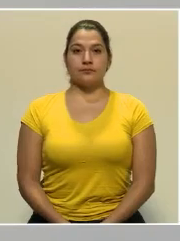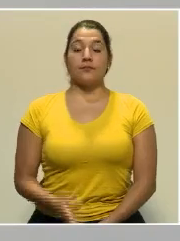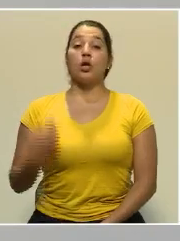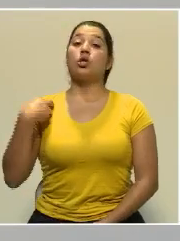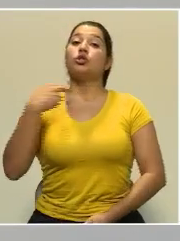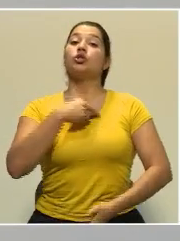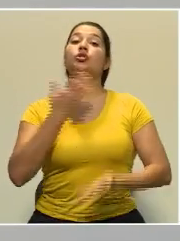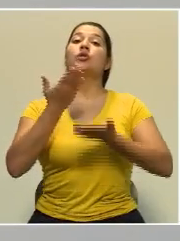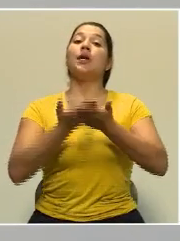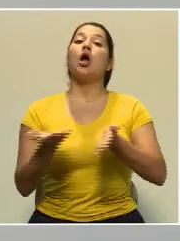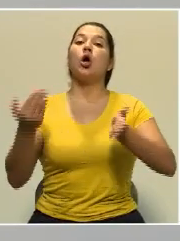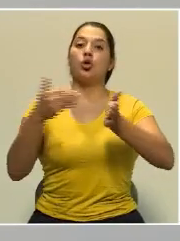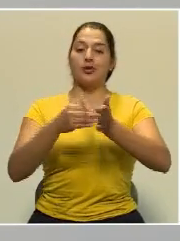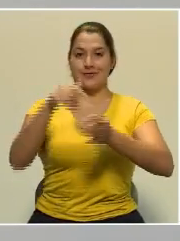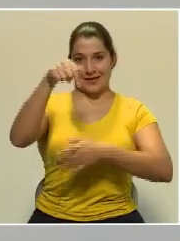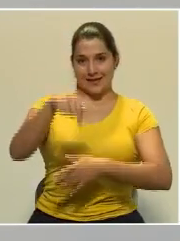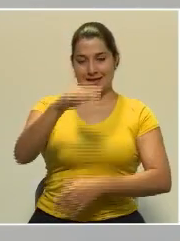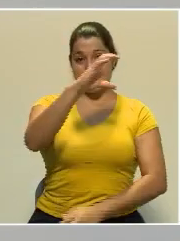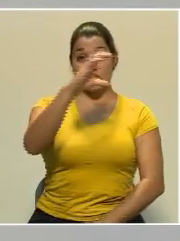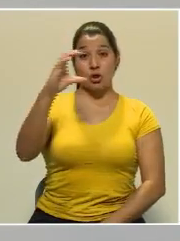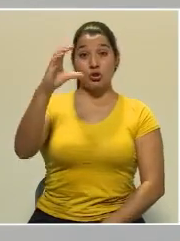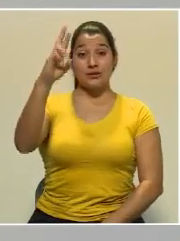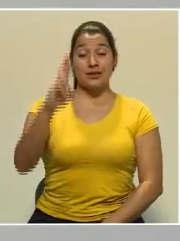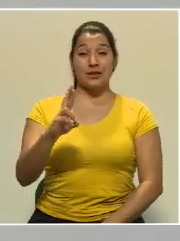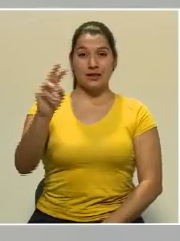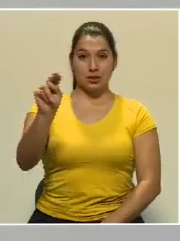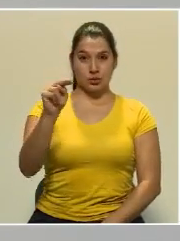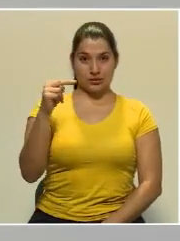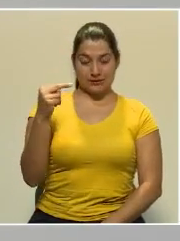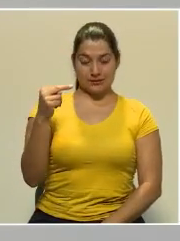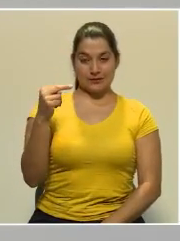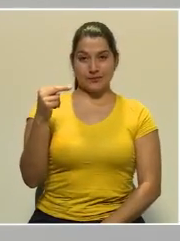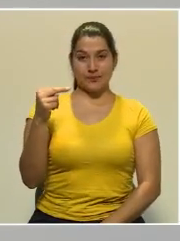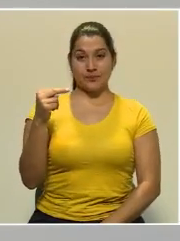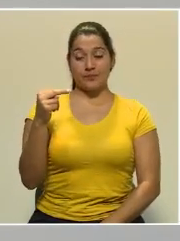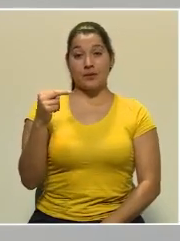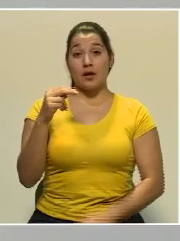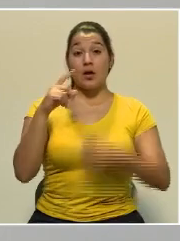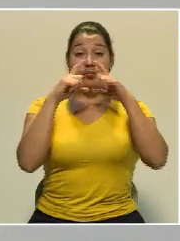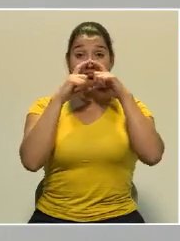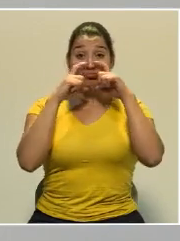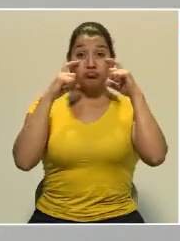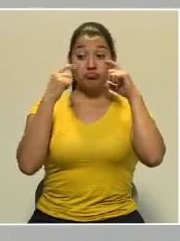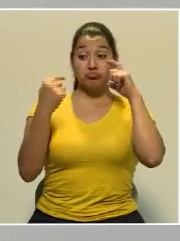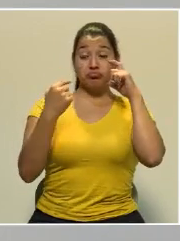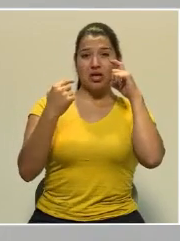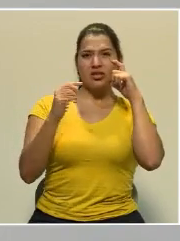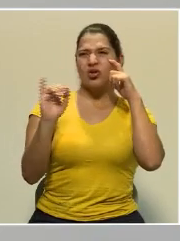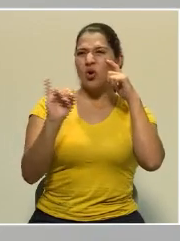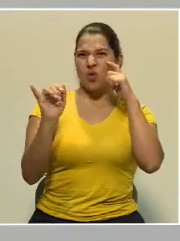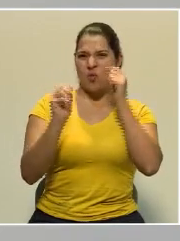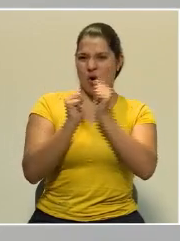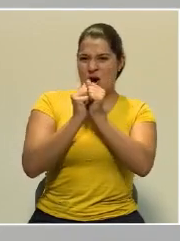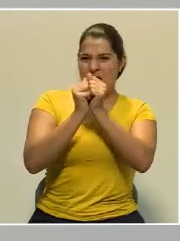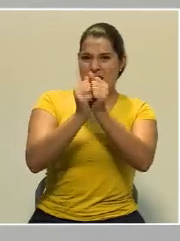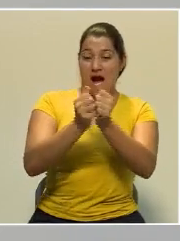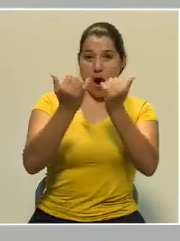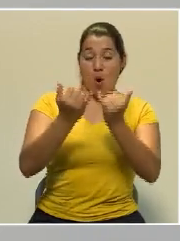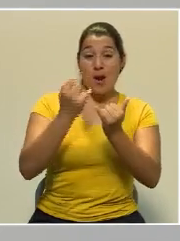Estamos de regreso en la edición estelar de Costa Rica Noticias. Las mascarillas se han convertido en un aliado contra la